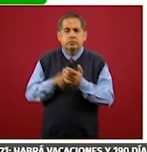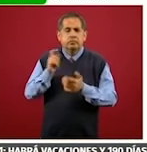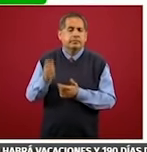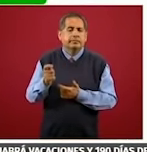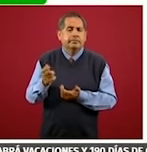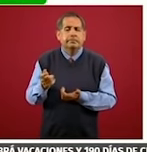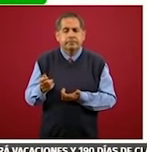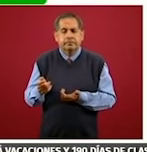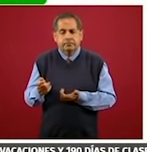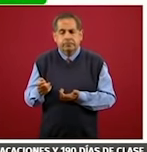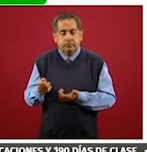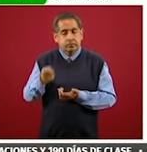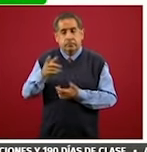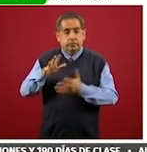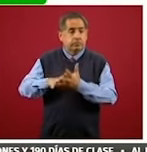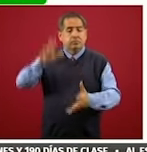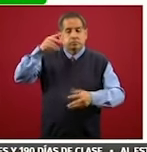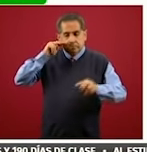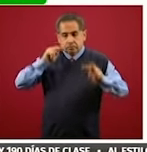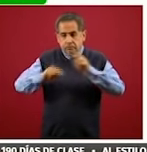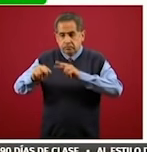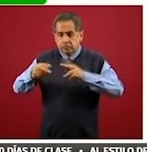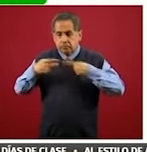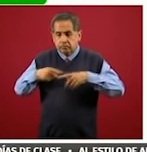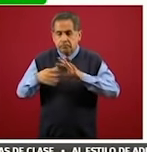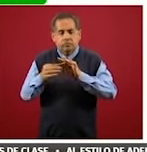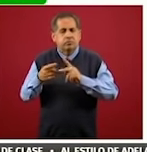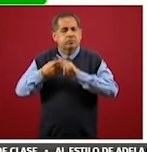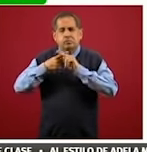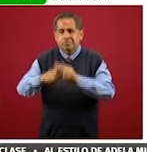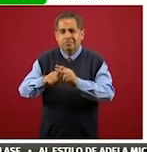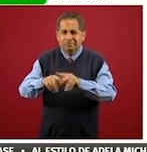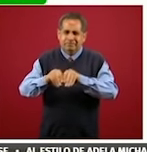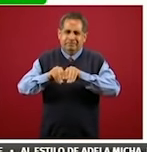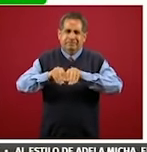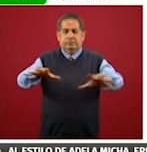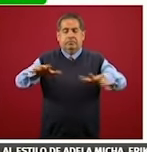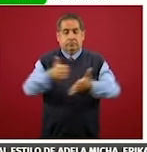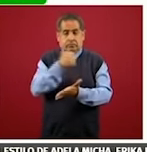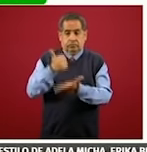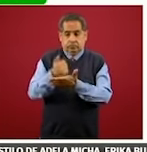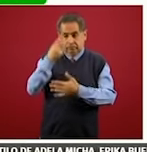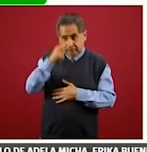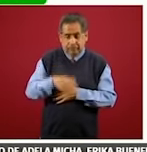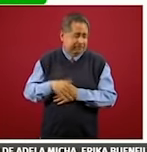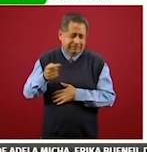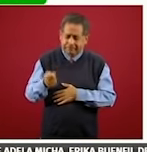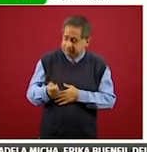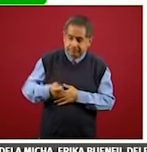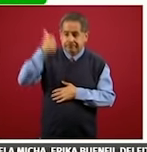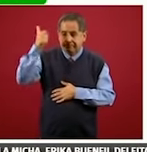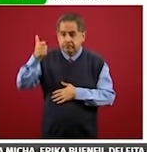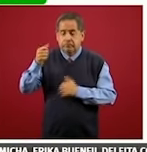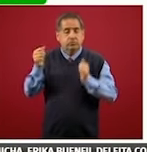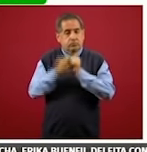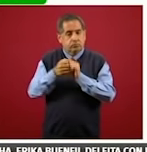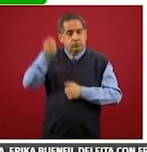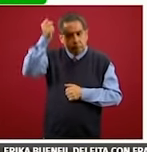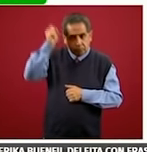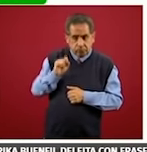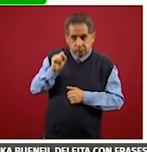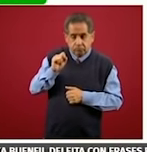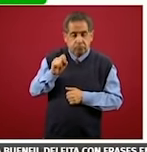de que concentra la mayor cantidad de la epidemia, fue la que inició la epidemia y fue también la primera que empezó junto con Sinaloa y en